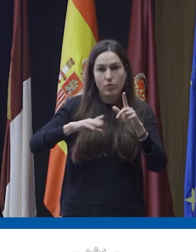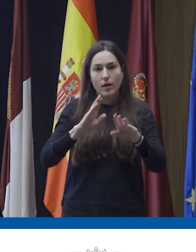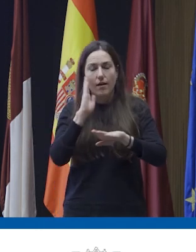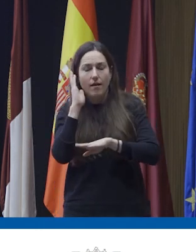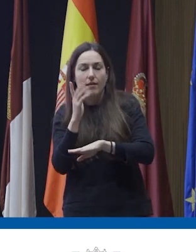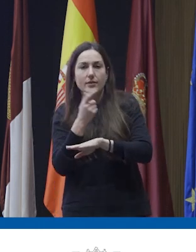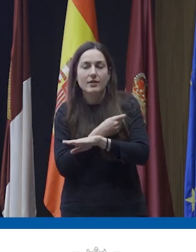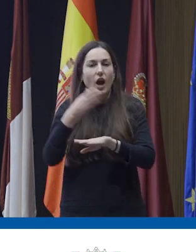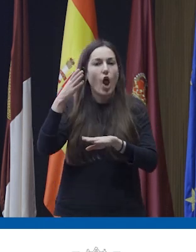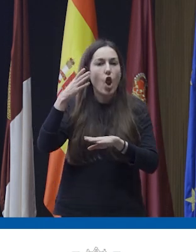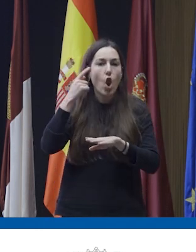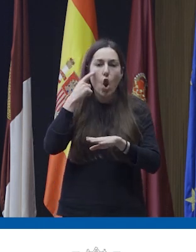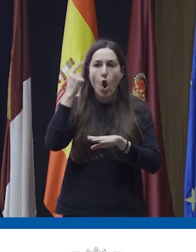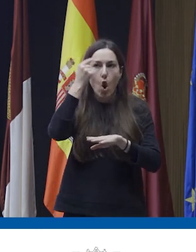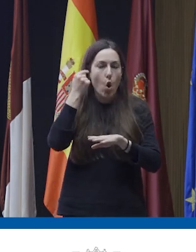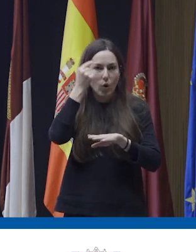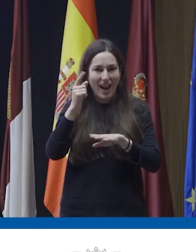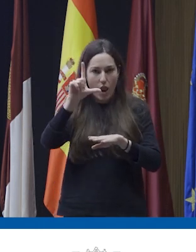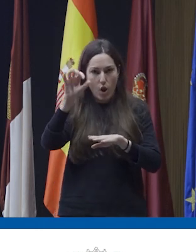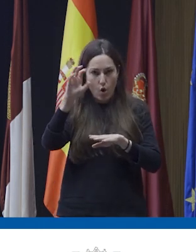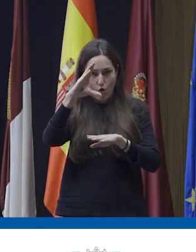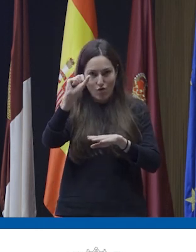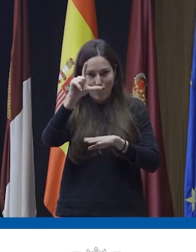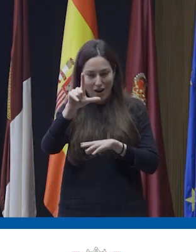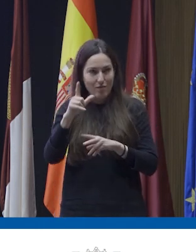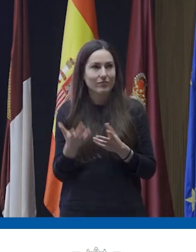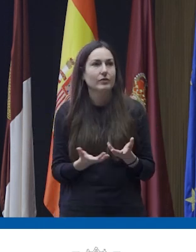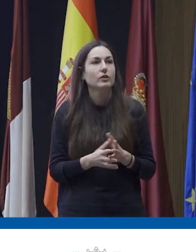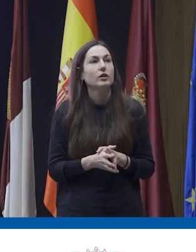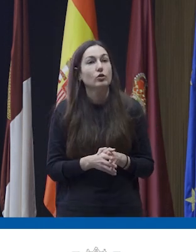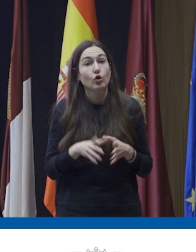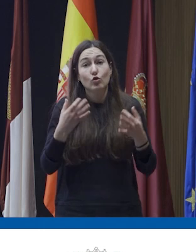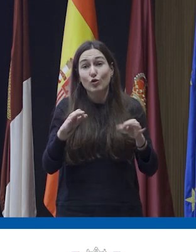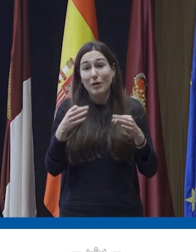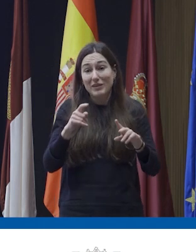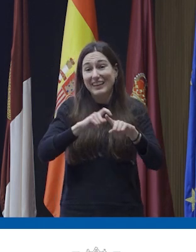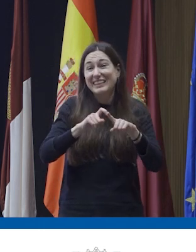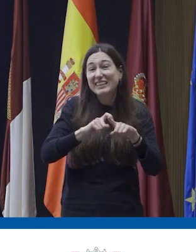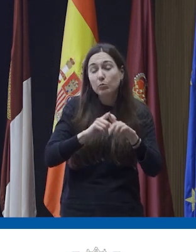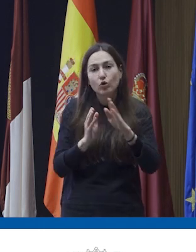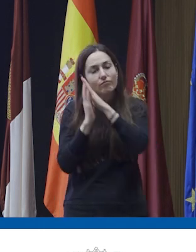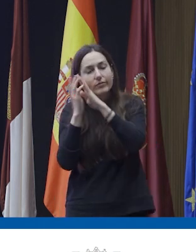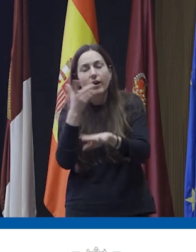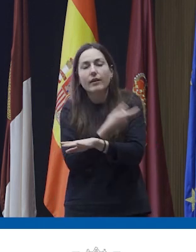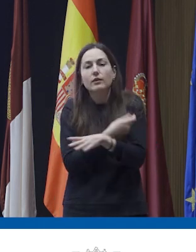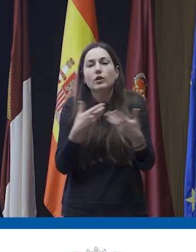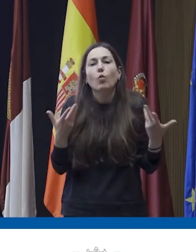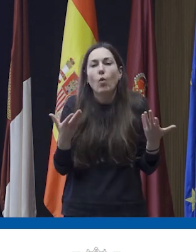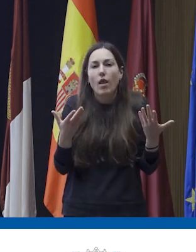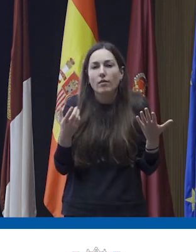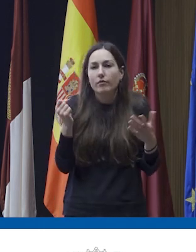con pinchazo, ¿vale? Entonces, ¿qué tipos de anestesias son los que utilizamos aquí en oftalmología? Pues la